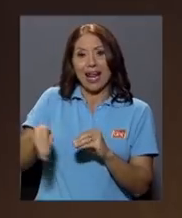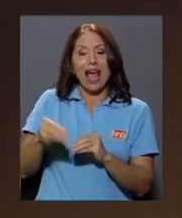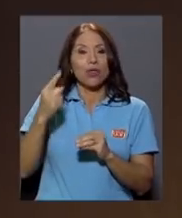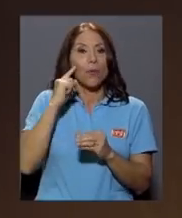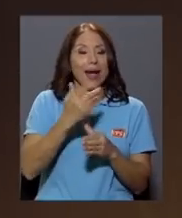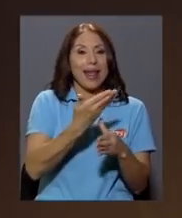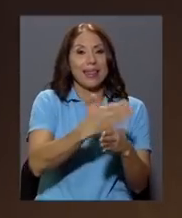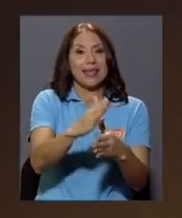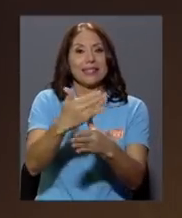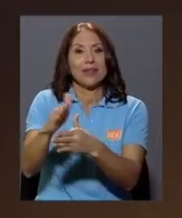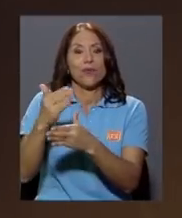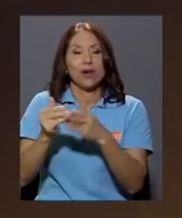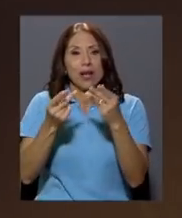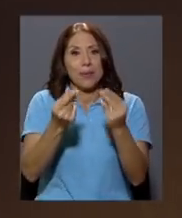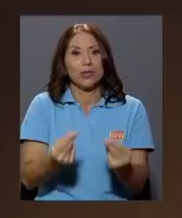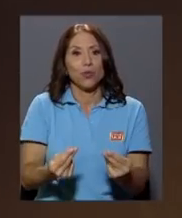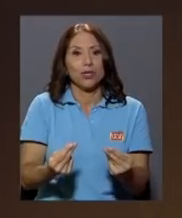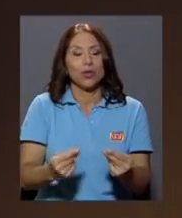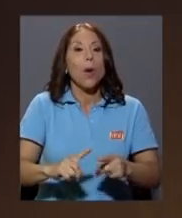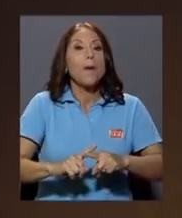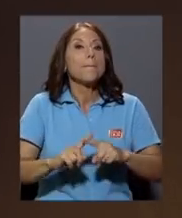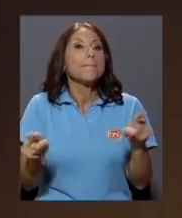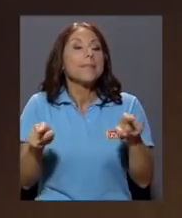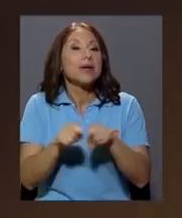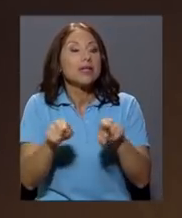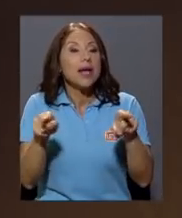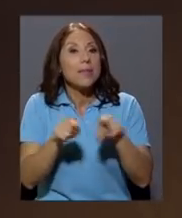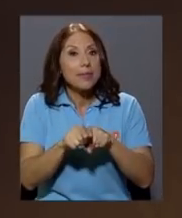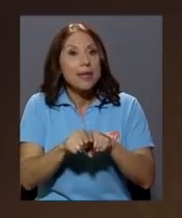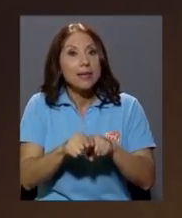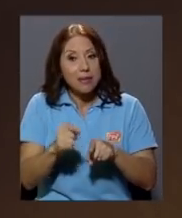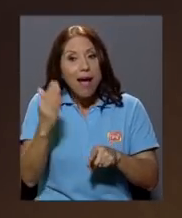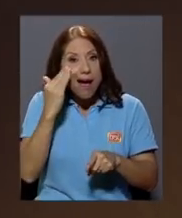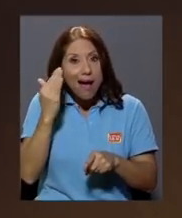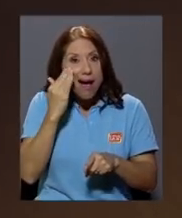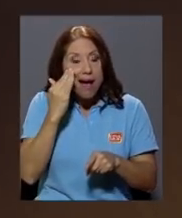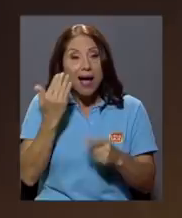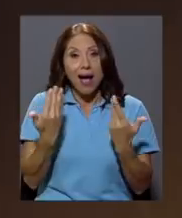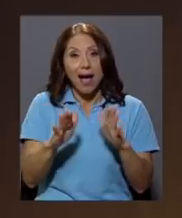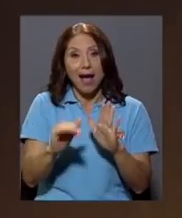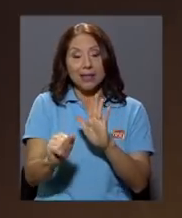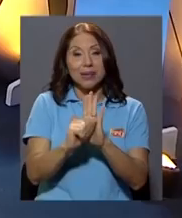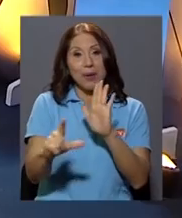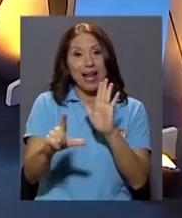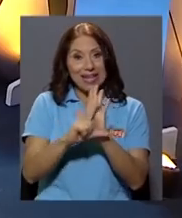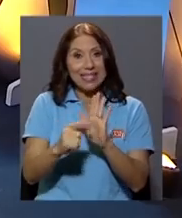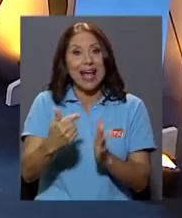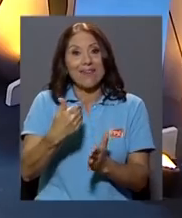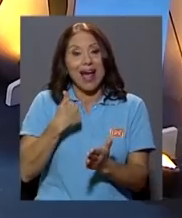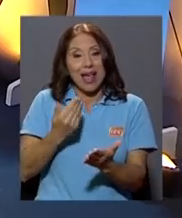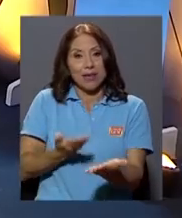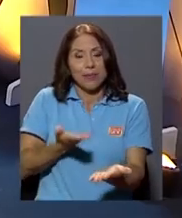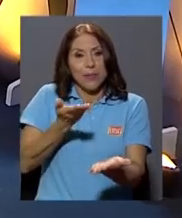de presupuesto, pero si unimos que hay propuestas en la Asamblea Legislativa de modificar